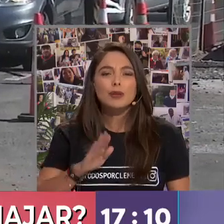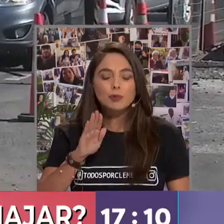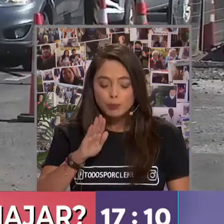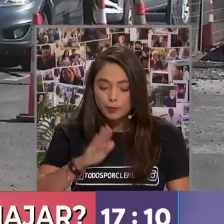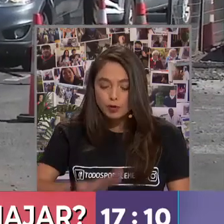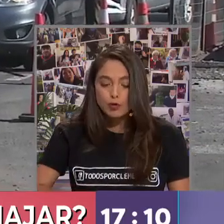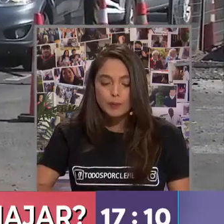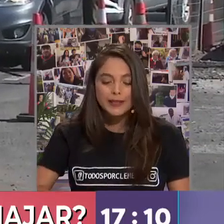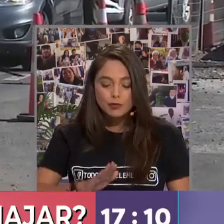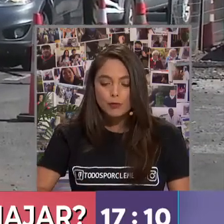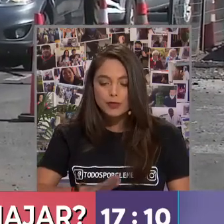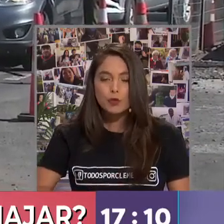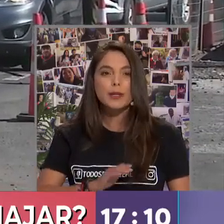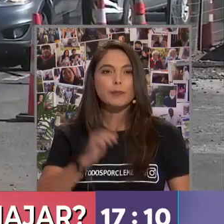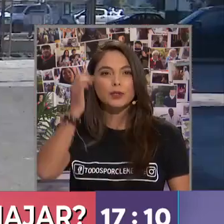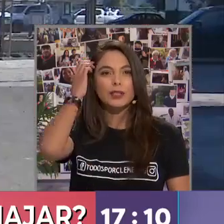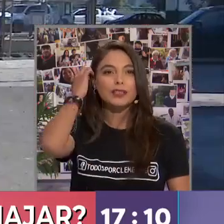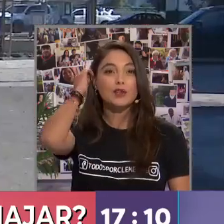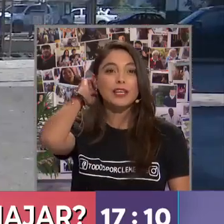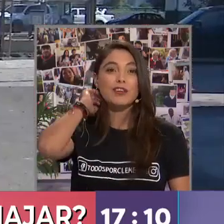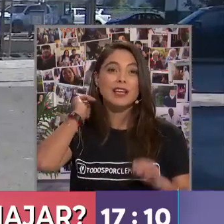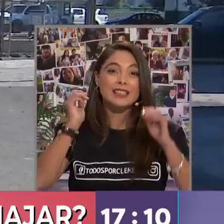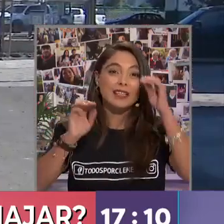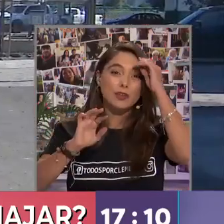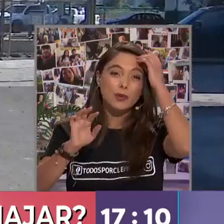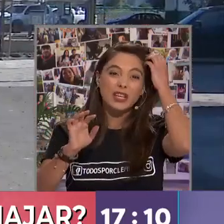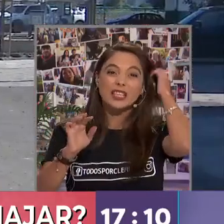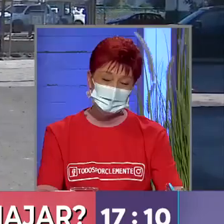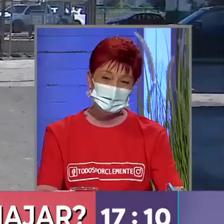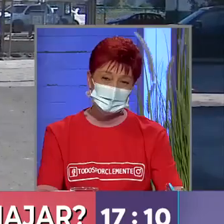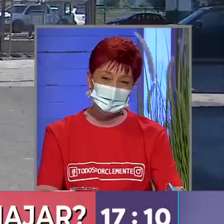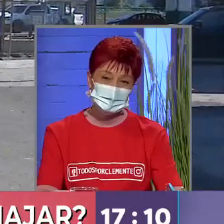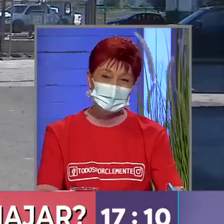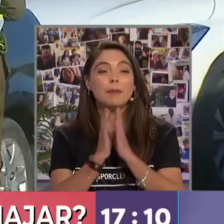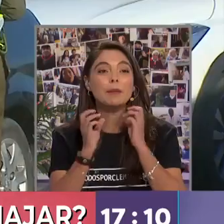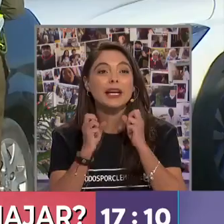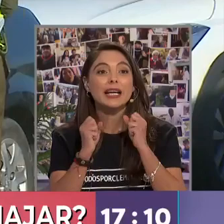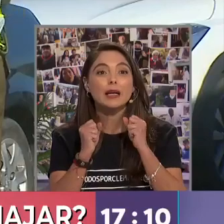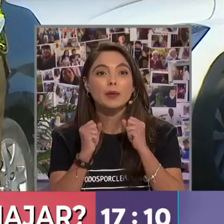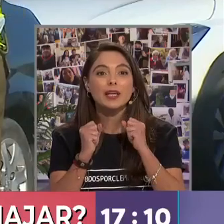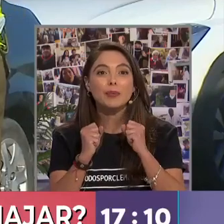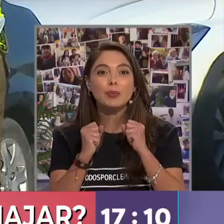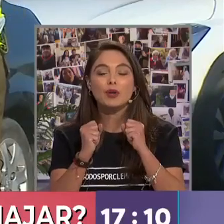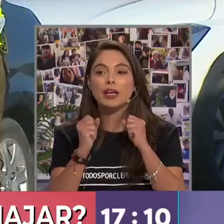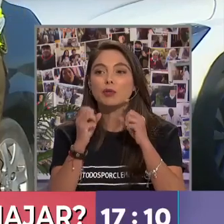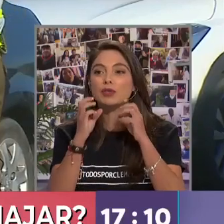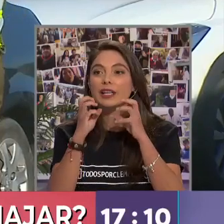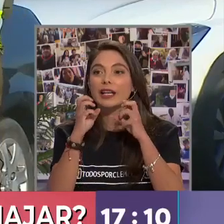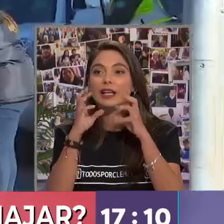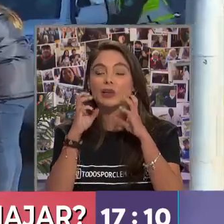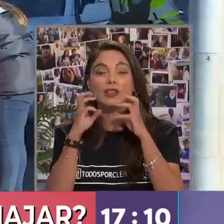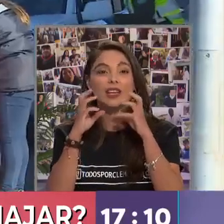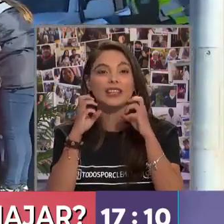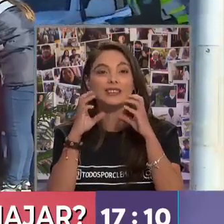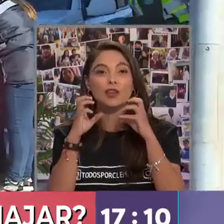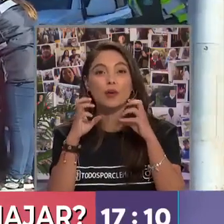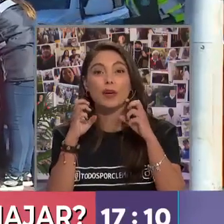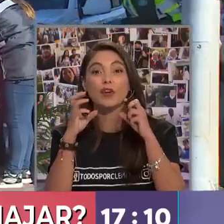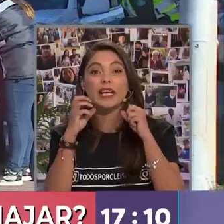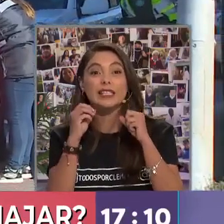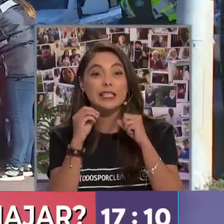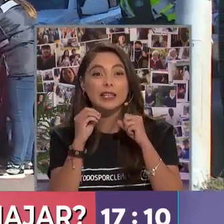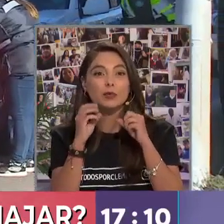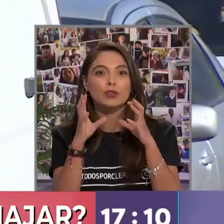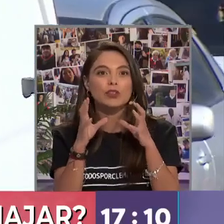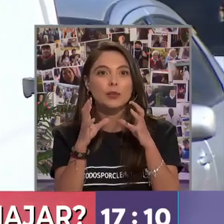puso un punto súper importante. Yo aquí voy a ser como el Grinch, pero a mí me carga, por ejemplo, escuchar cuando la gente come